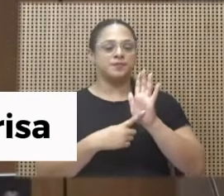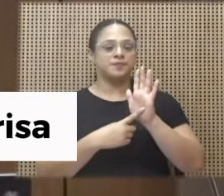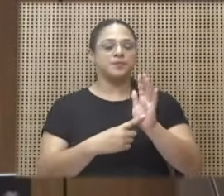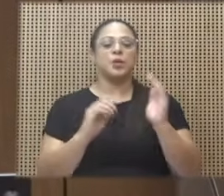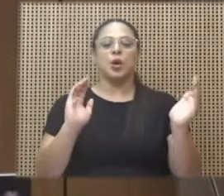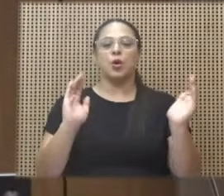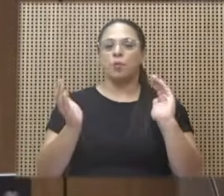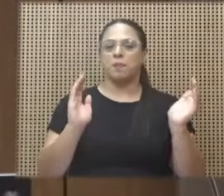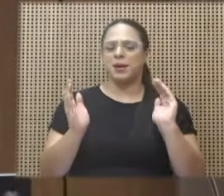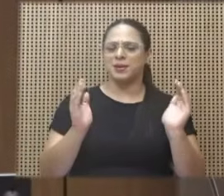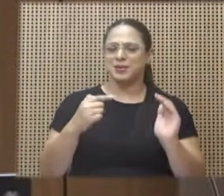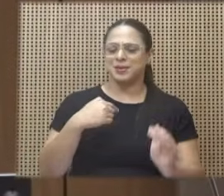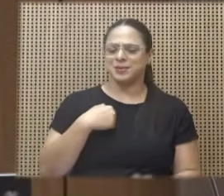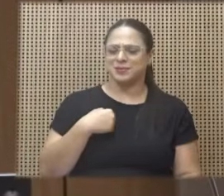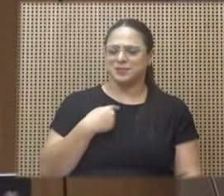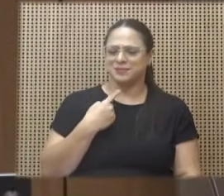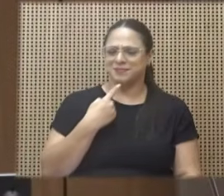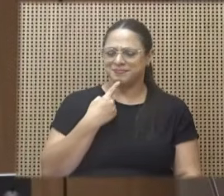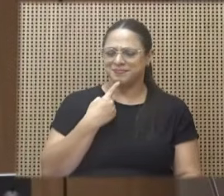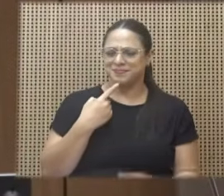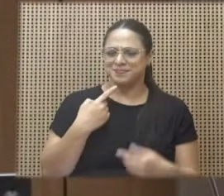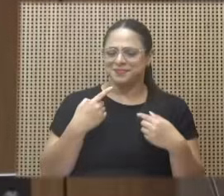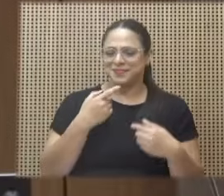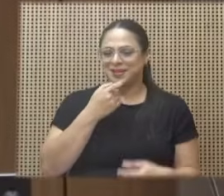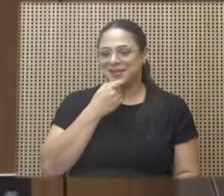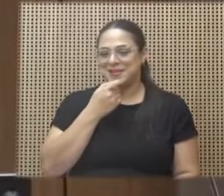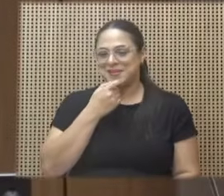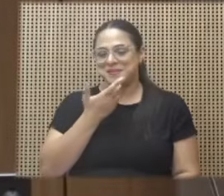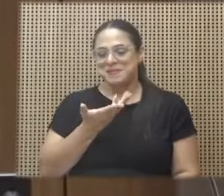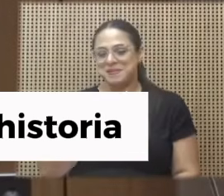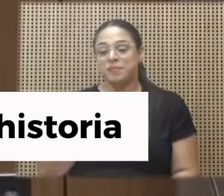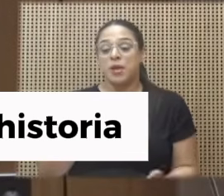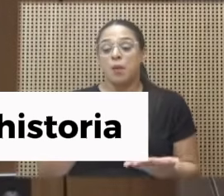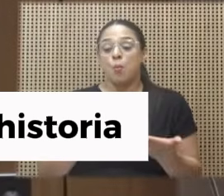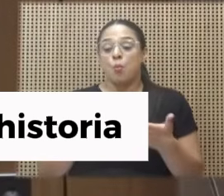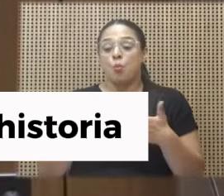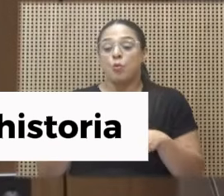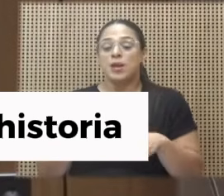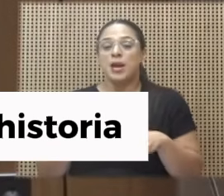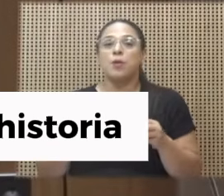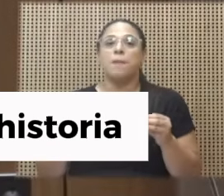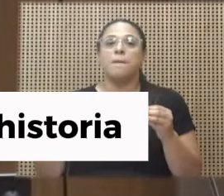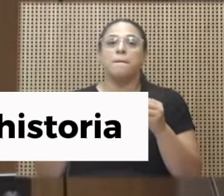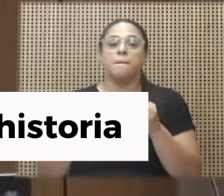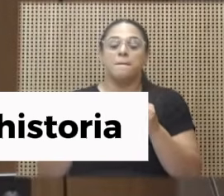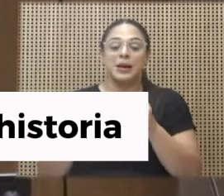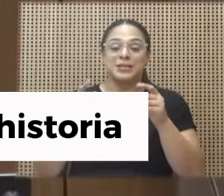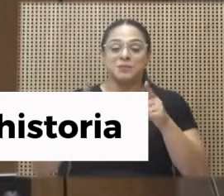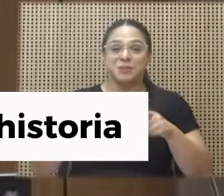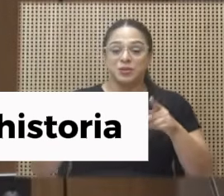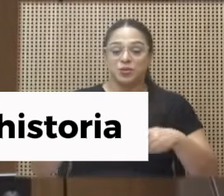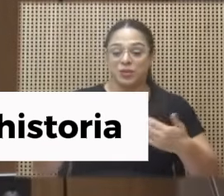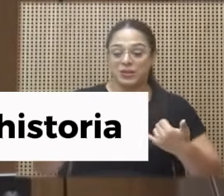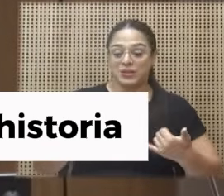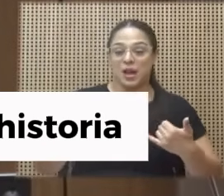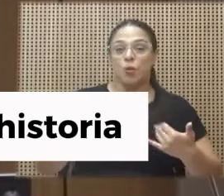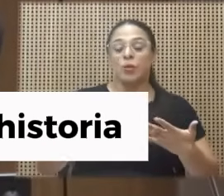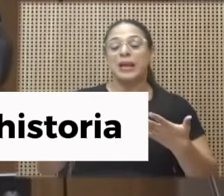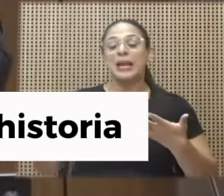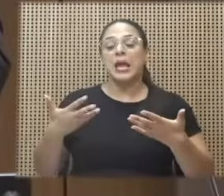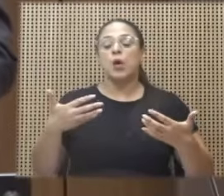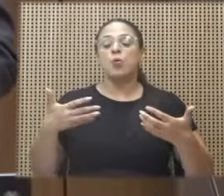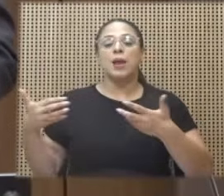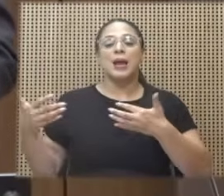a risa, que murieron más personas ahora en estos 4 años que en la Guerra Civil del 48. Una